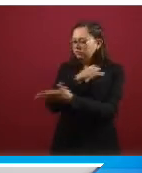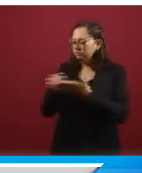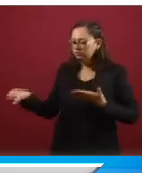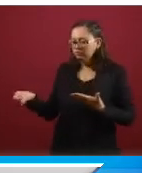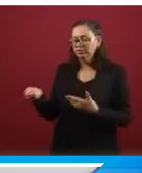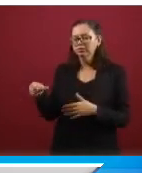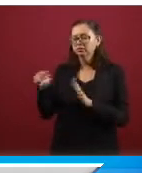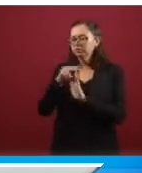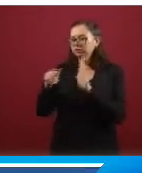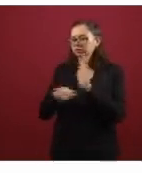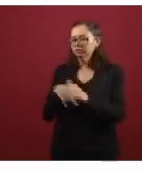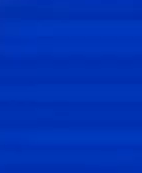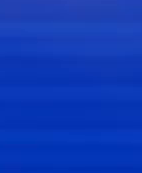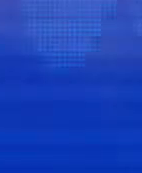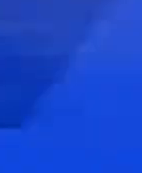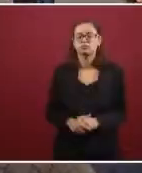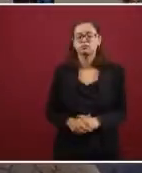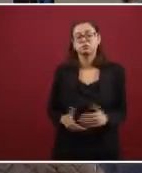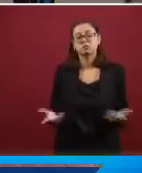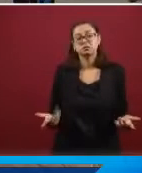Sener, CRE y Profeco.